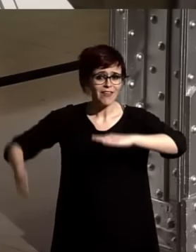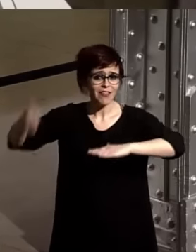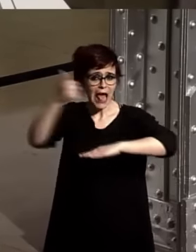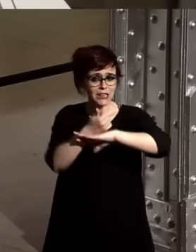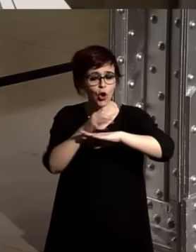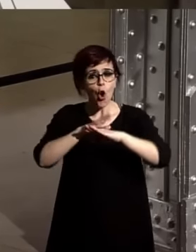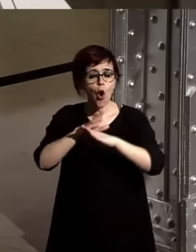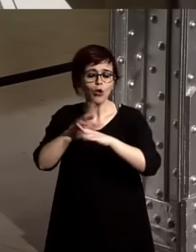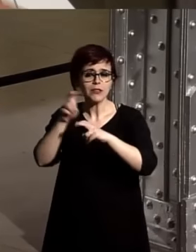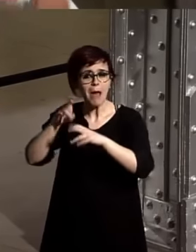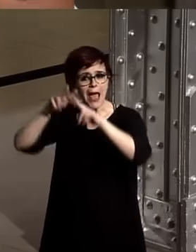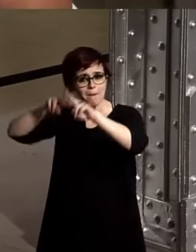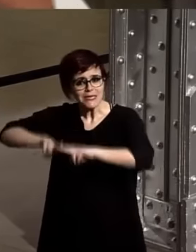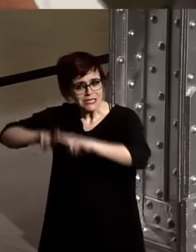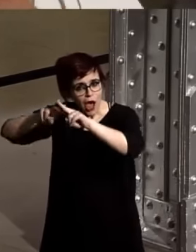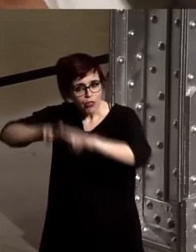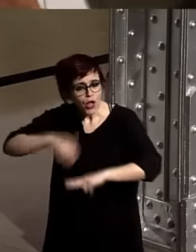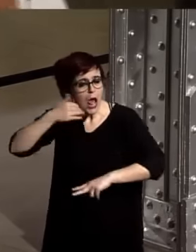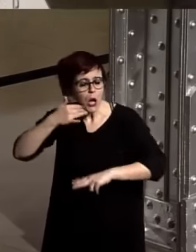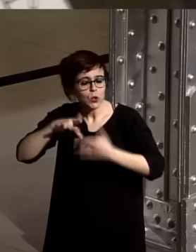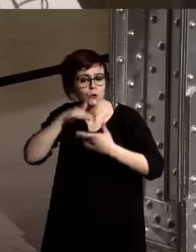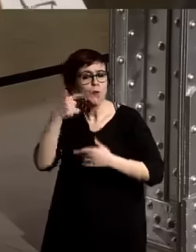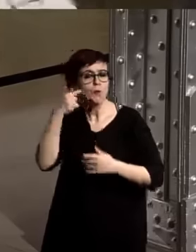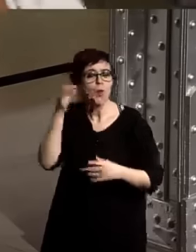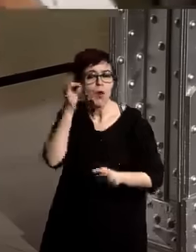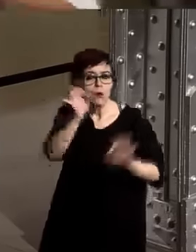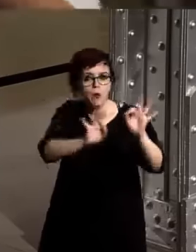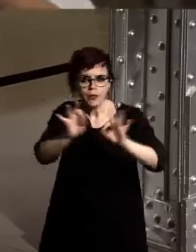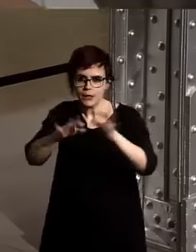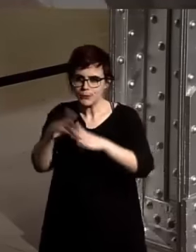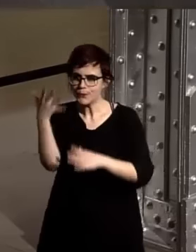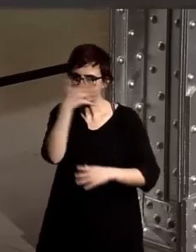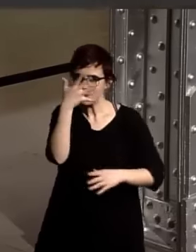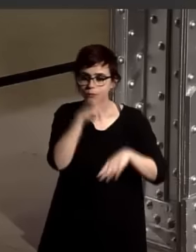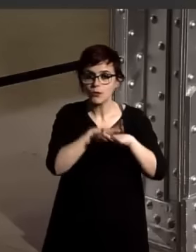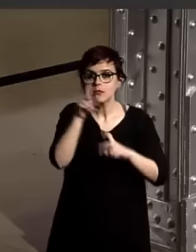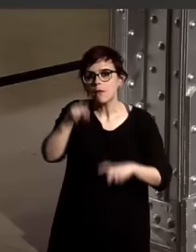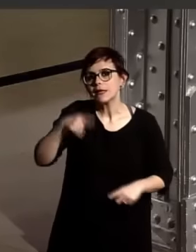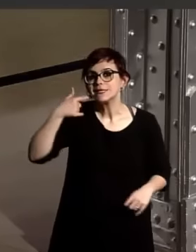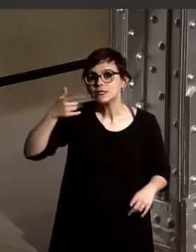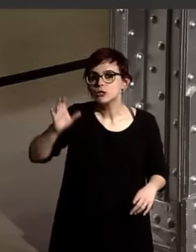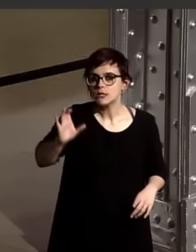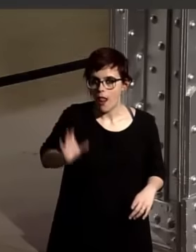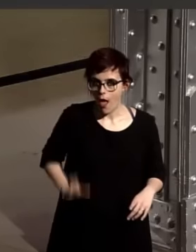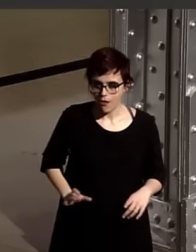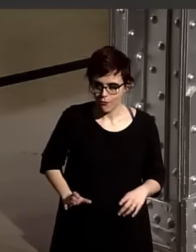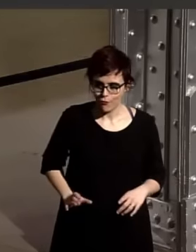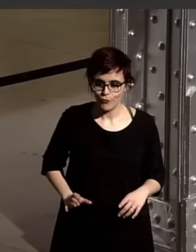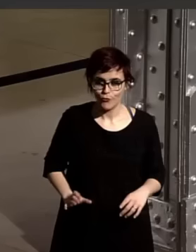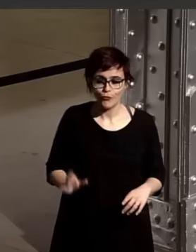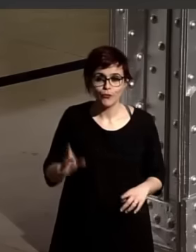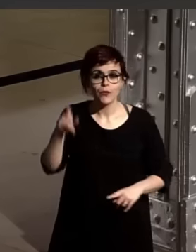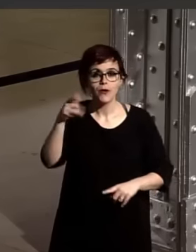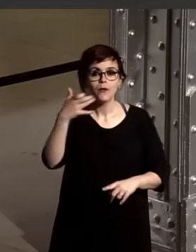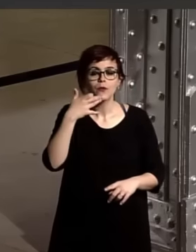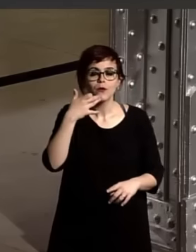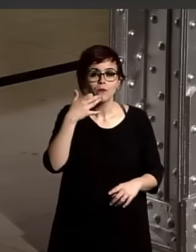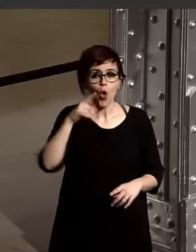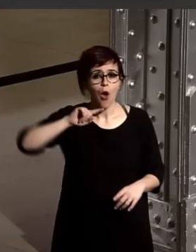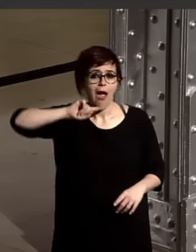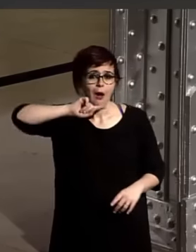investigadora eh Se ve que hay una correlación sospechosa también con los salarios no O sea en los países de la ex